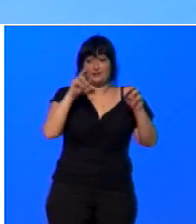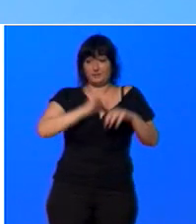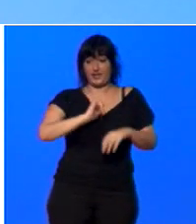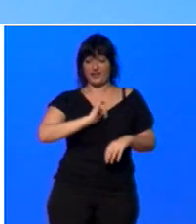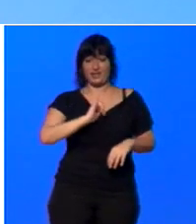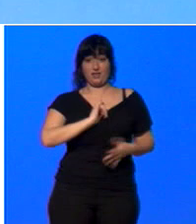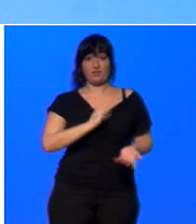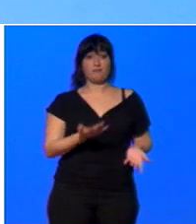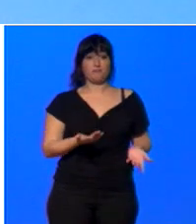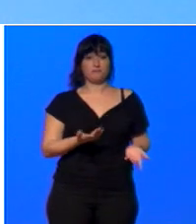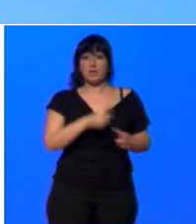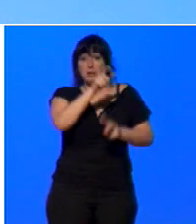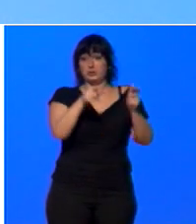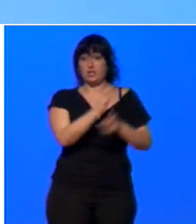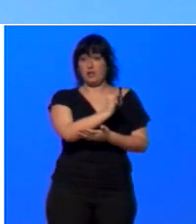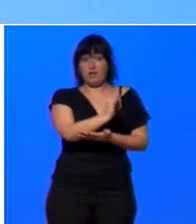personas